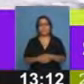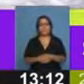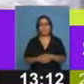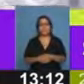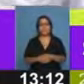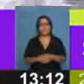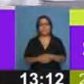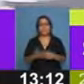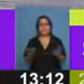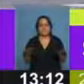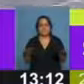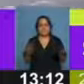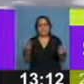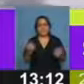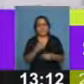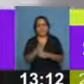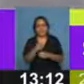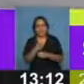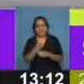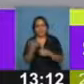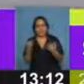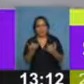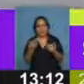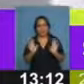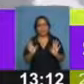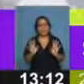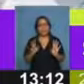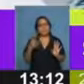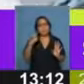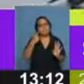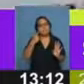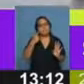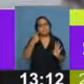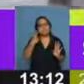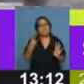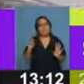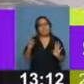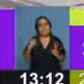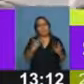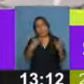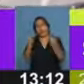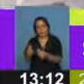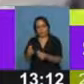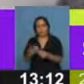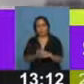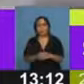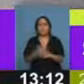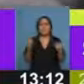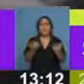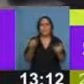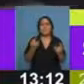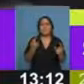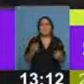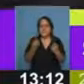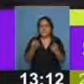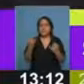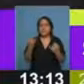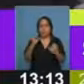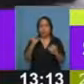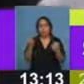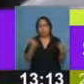sucio, estás trabajando a pleno. Pero sin dudas esto va a ser algo beneficioso para aquellos que tienen estos residuos y también para